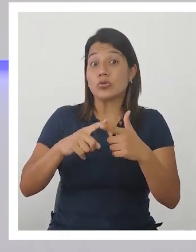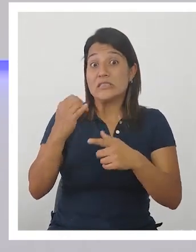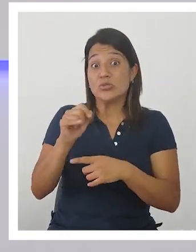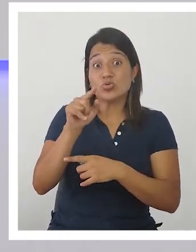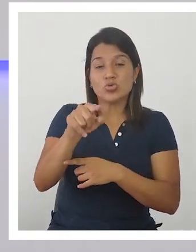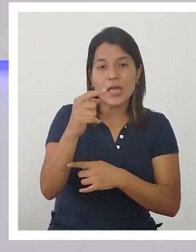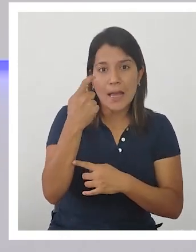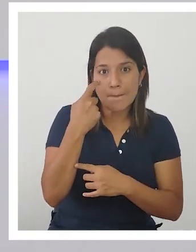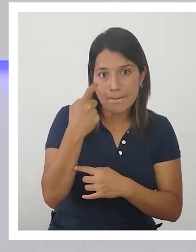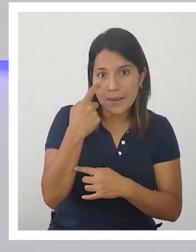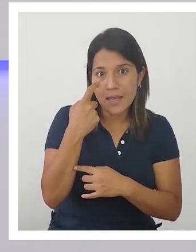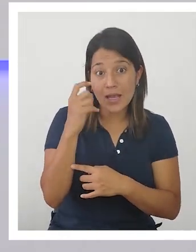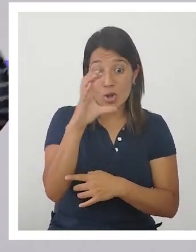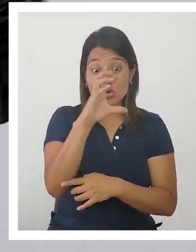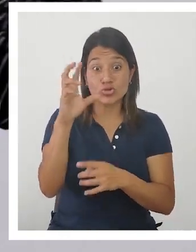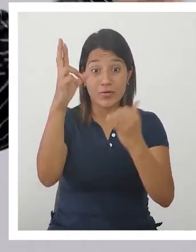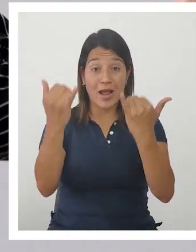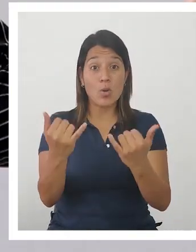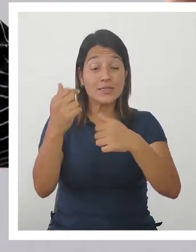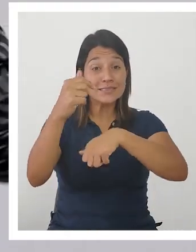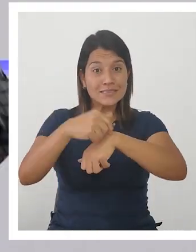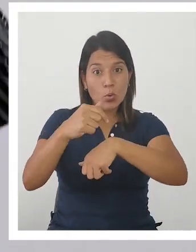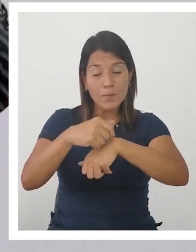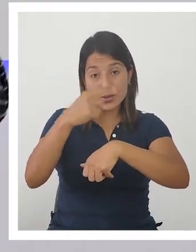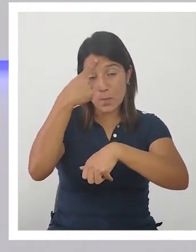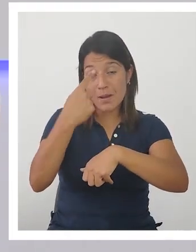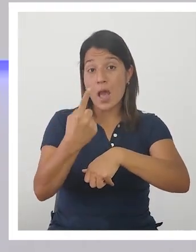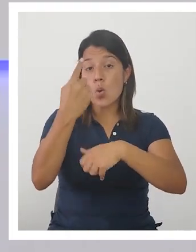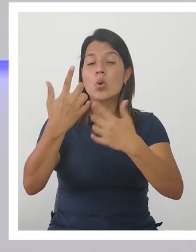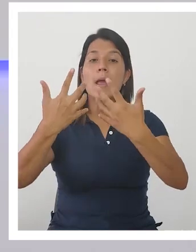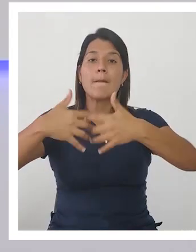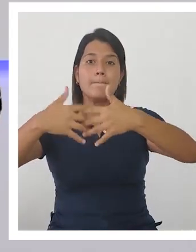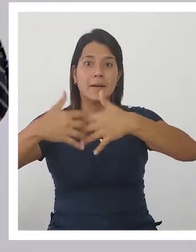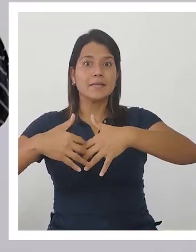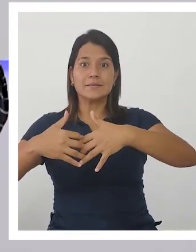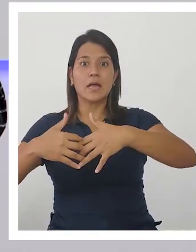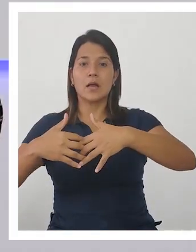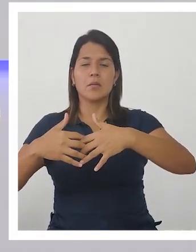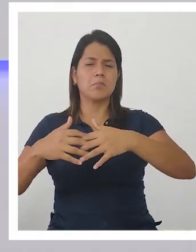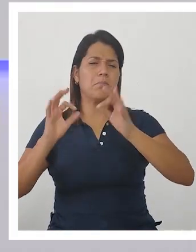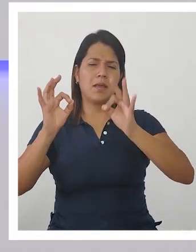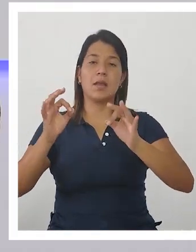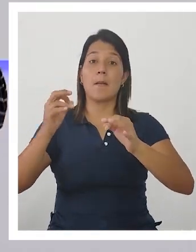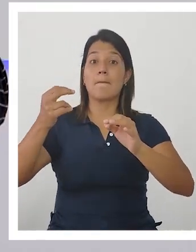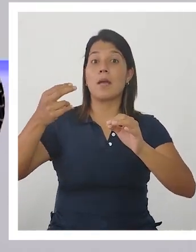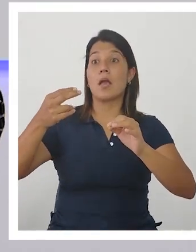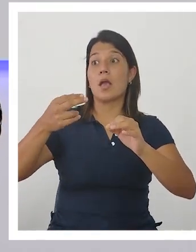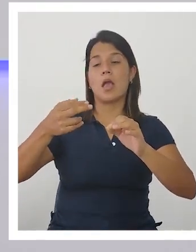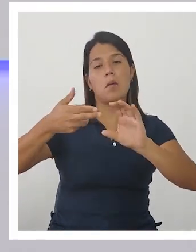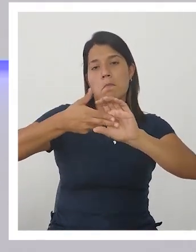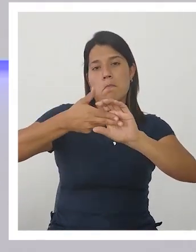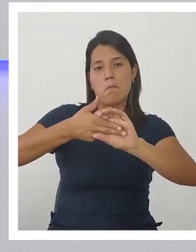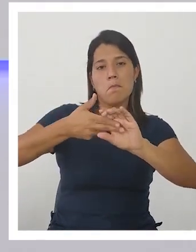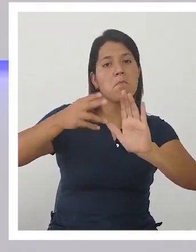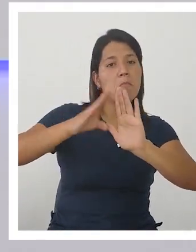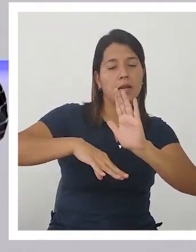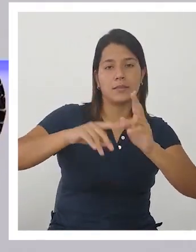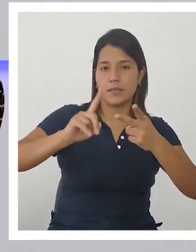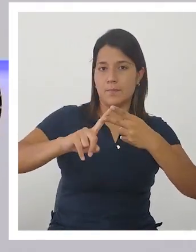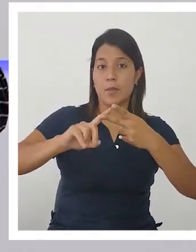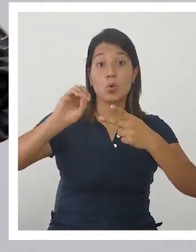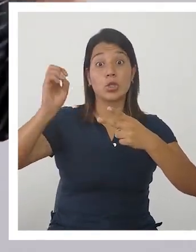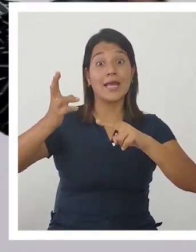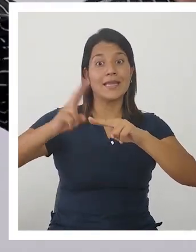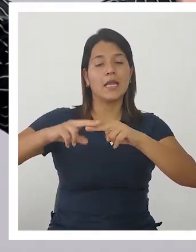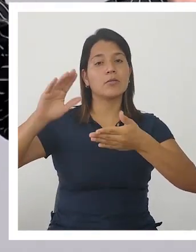en estos momentos para una empresa, el escenario es magnífico. Gasolina baja, tasa de interés baja, tipo de cambio bajo. Quiere